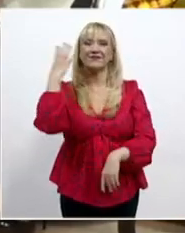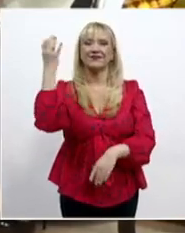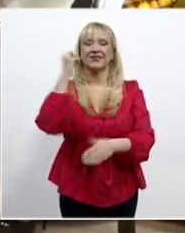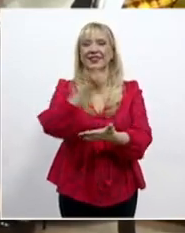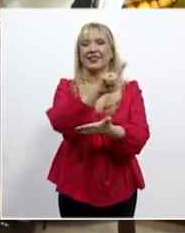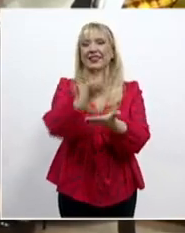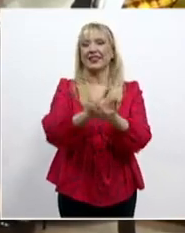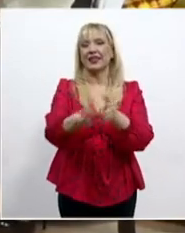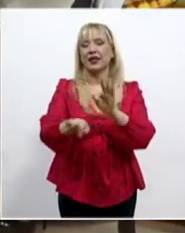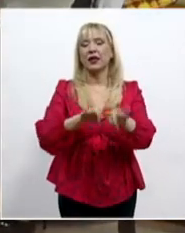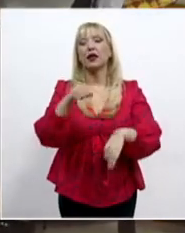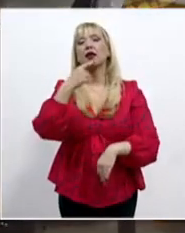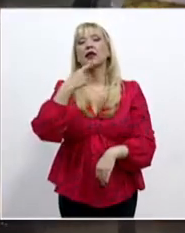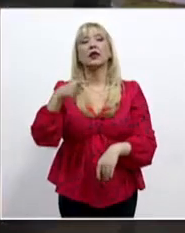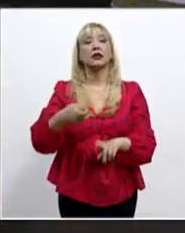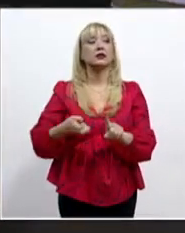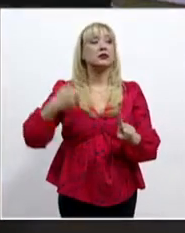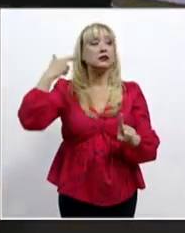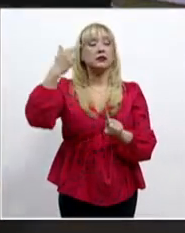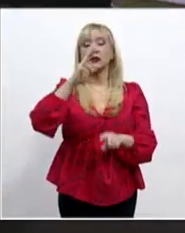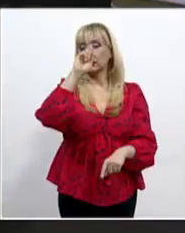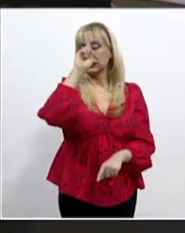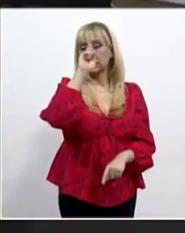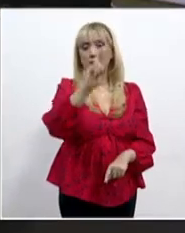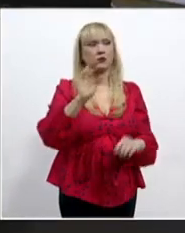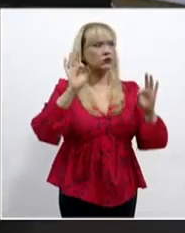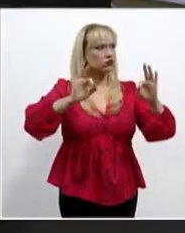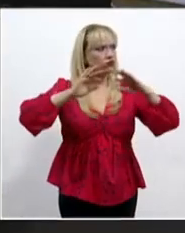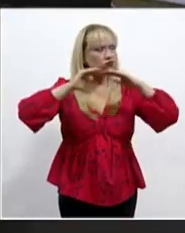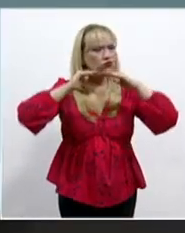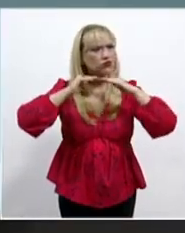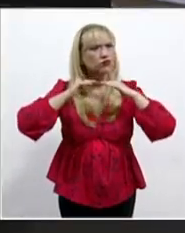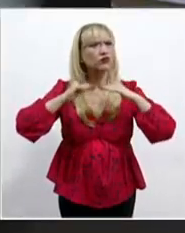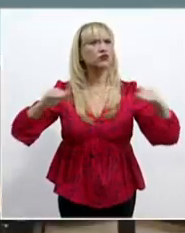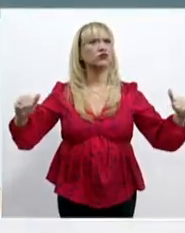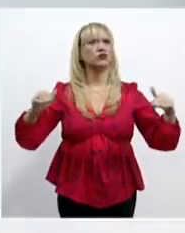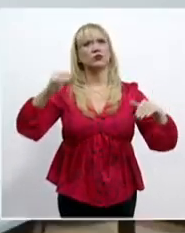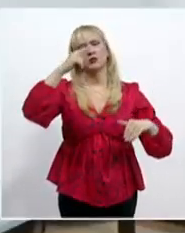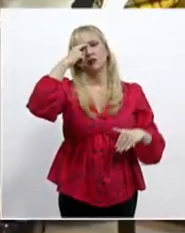indicó que con ello se privilegia el respeto al debido proceso.